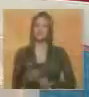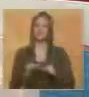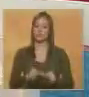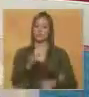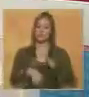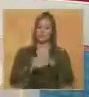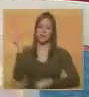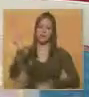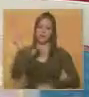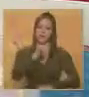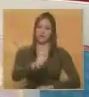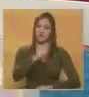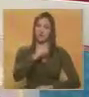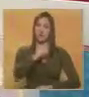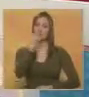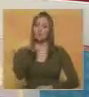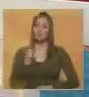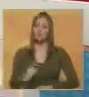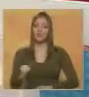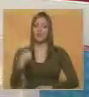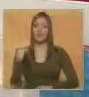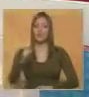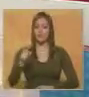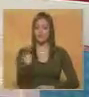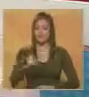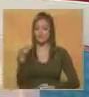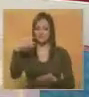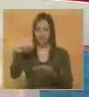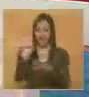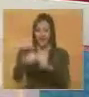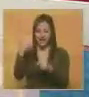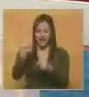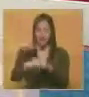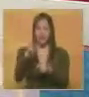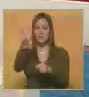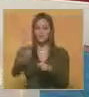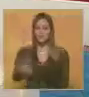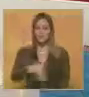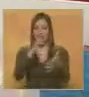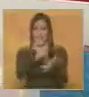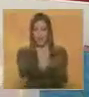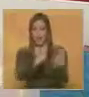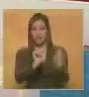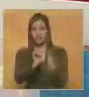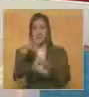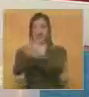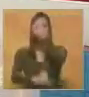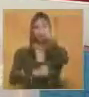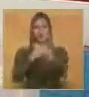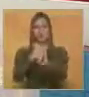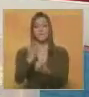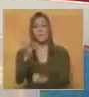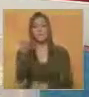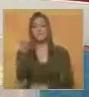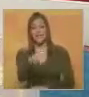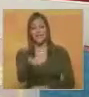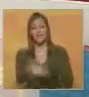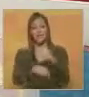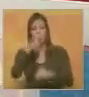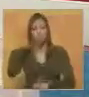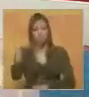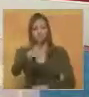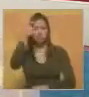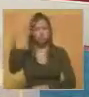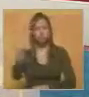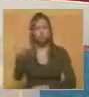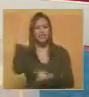Continuamos con más información y en Zulia, un poli Maracaibo detuvo a un presunto delincuente solicitado por Interpol. Al parecer estaba siendo buscado por